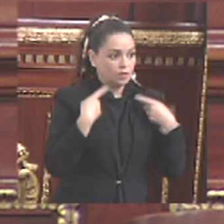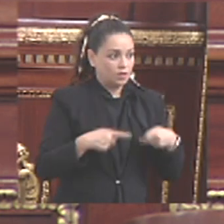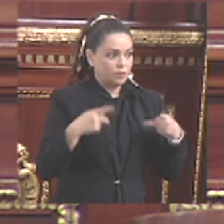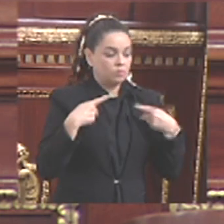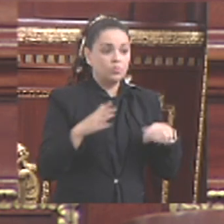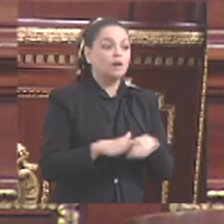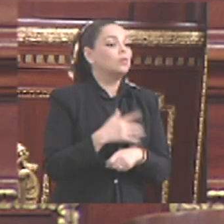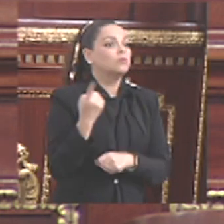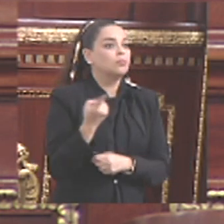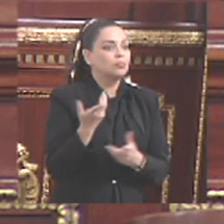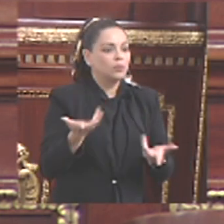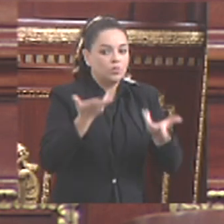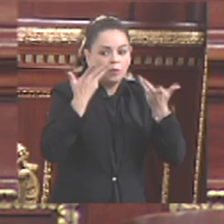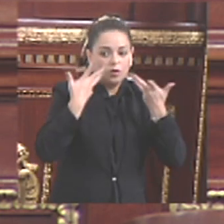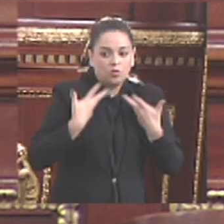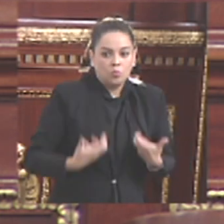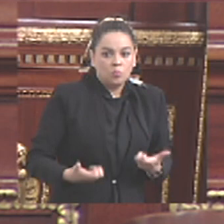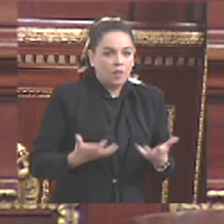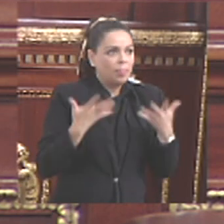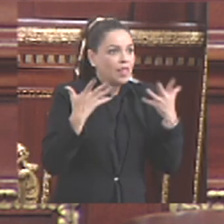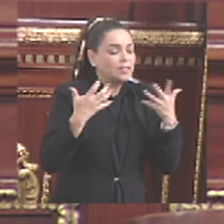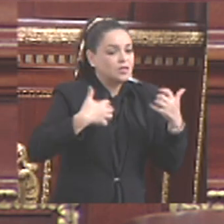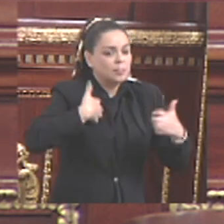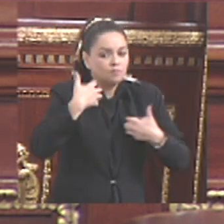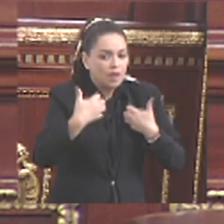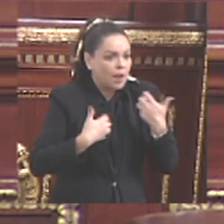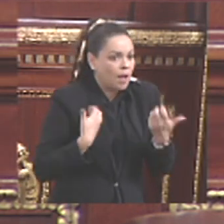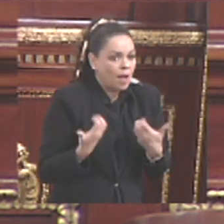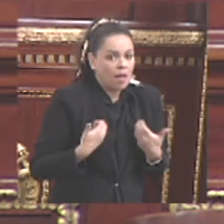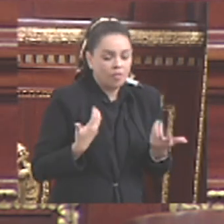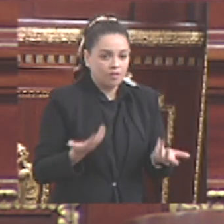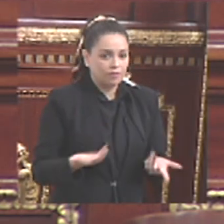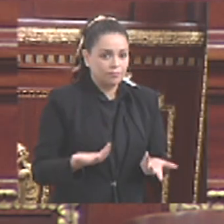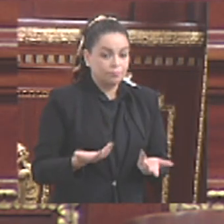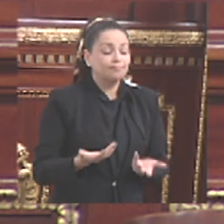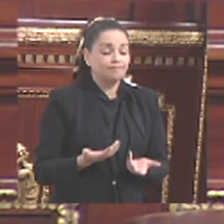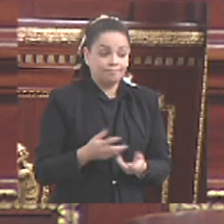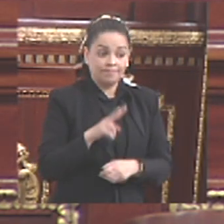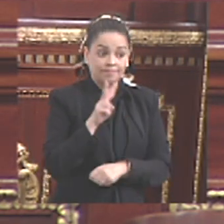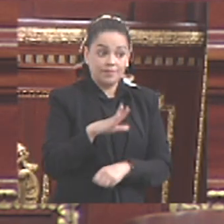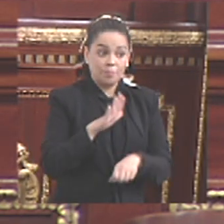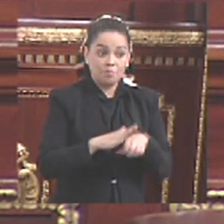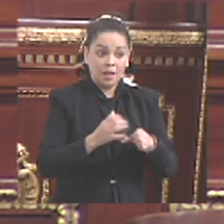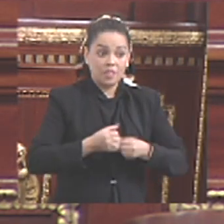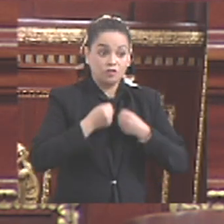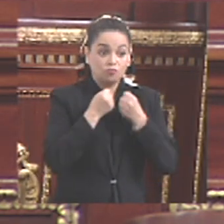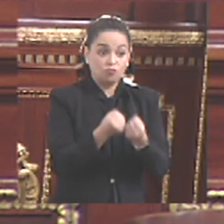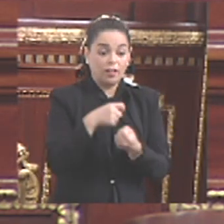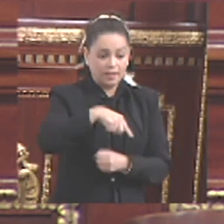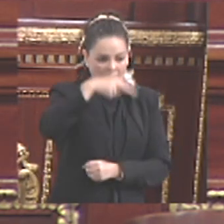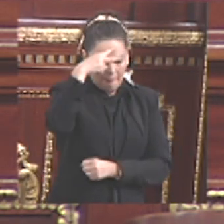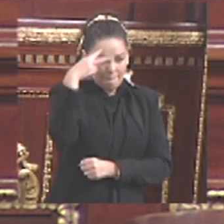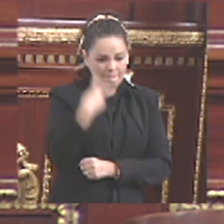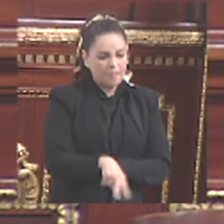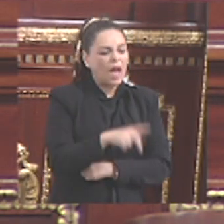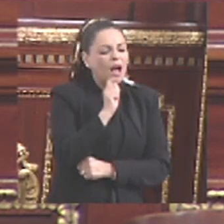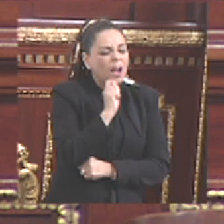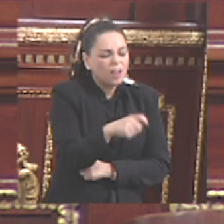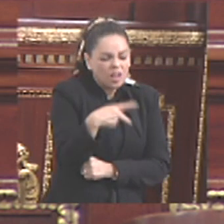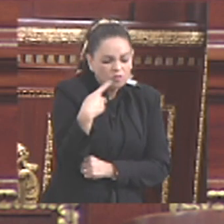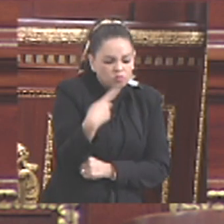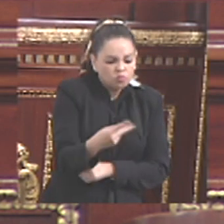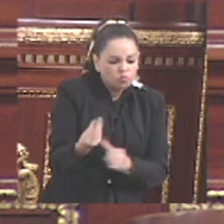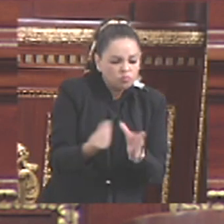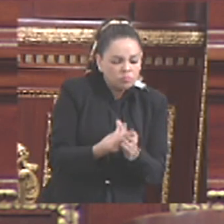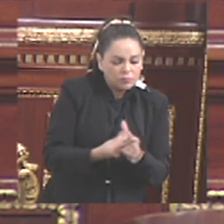La lección que aprendimos fue clara: nuestra unidad es nuestra mayor fortaleza. Hoy, en